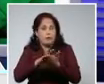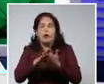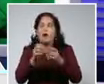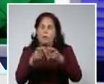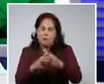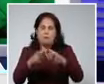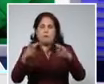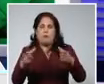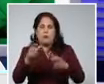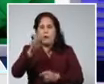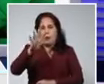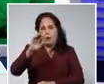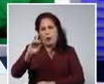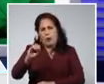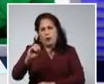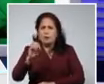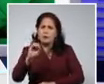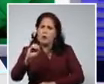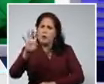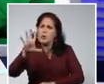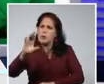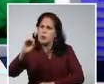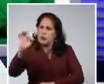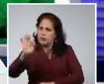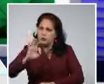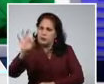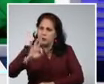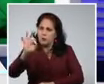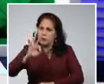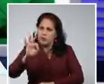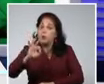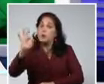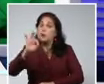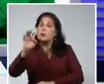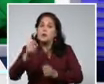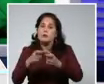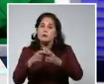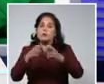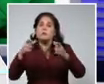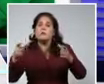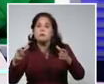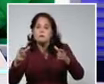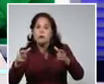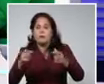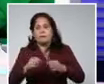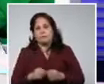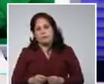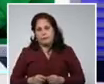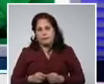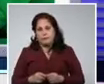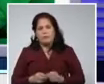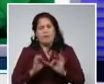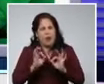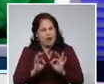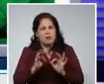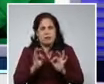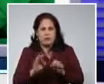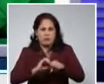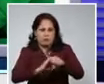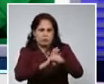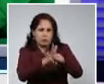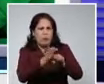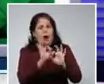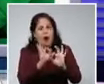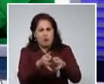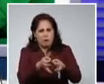Un 40 o un 50% es un porciento elevado, característico de esta enfermedad.